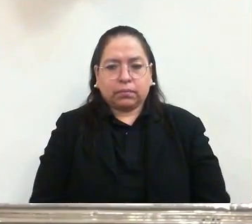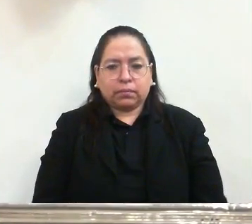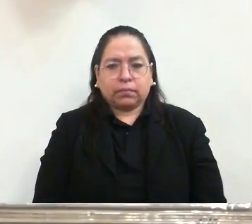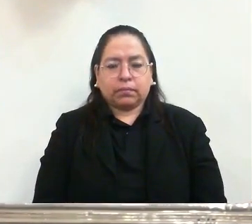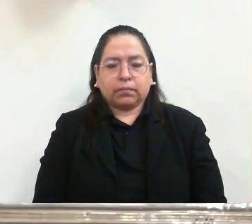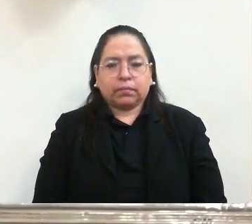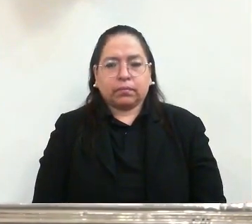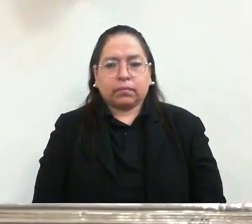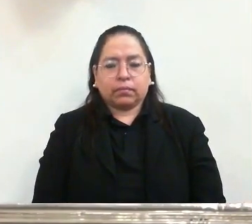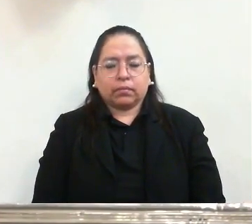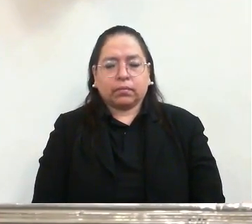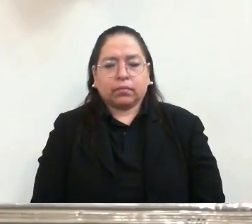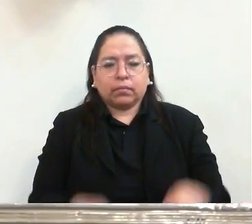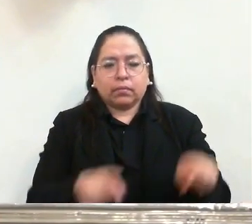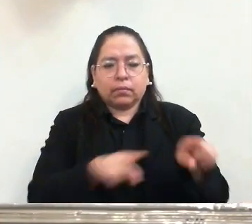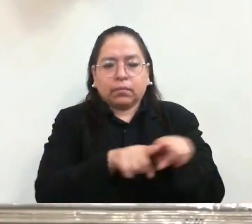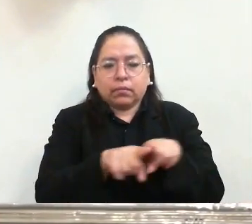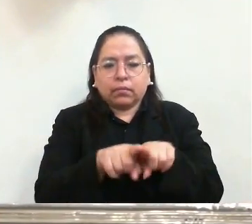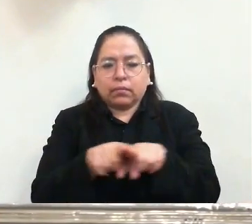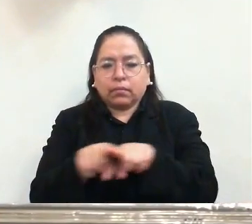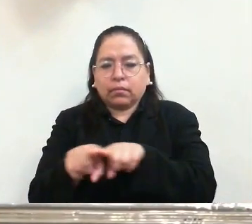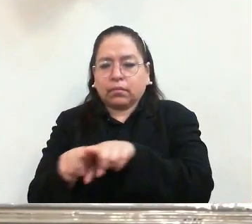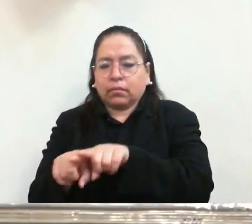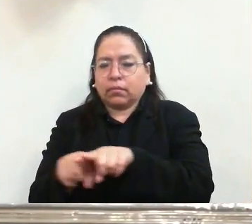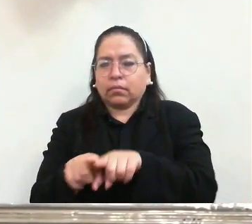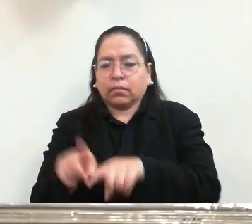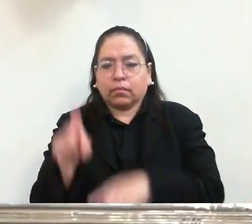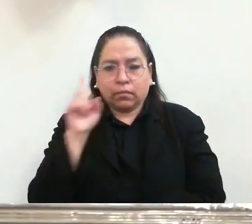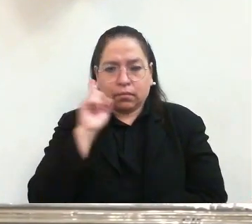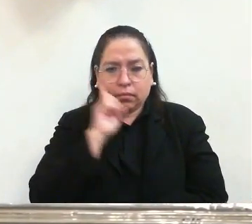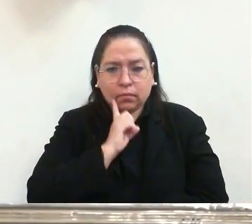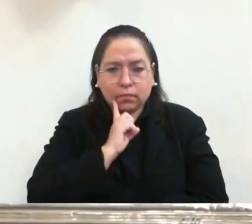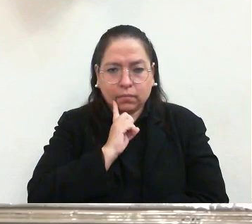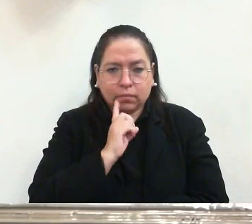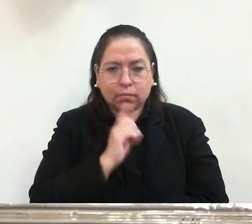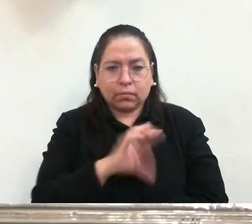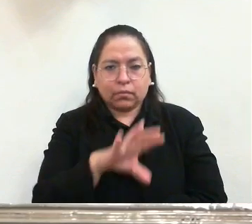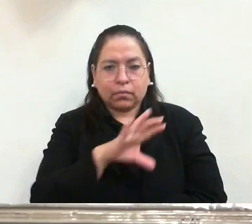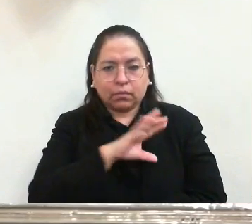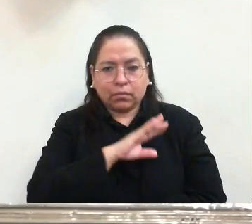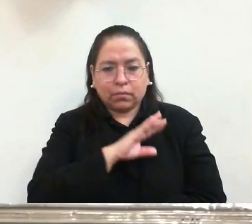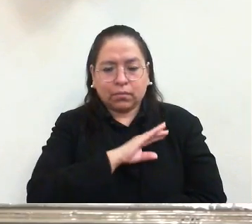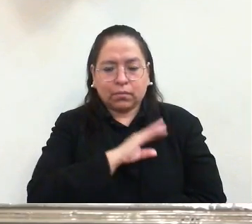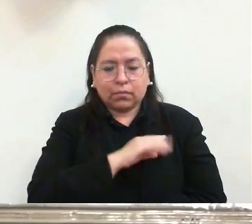estimadas hermanas estimados hermanos